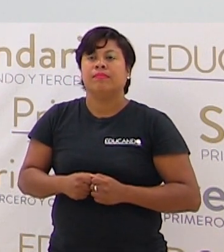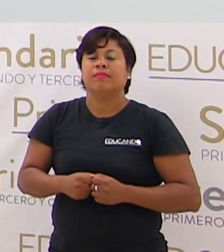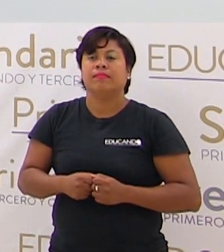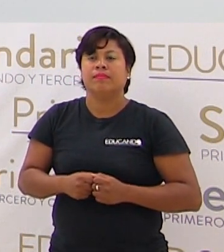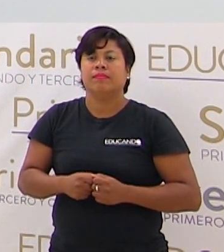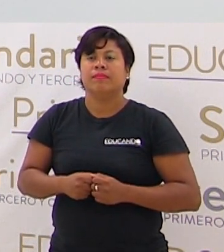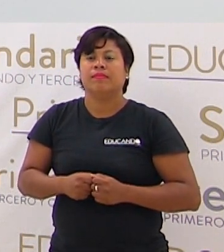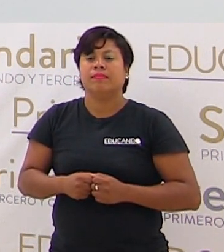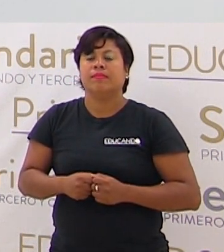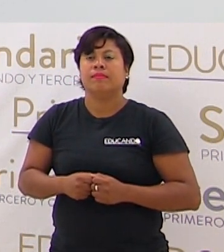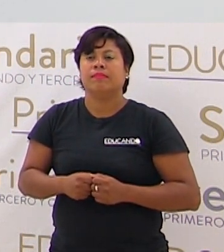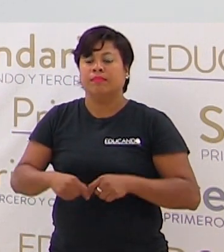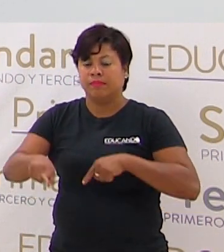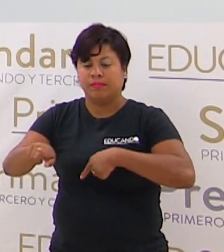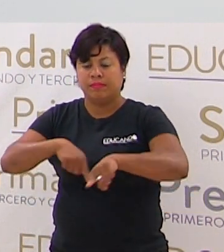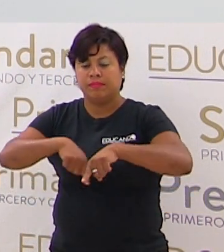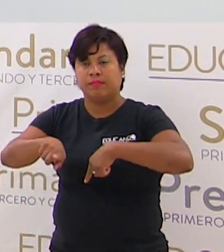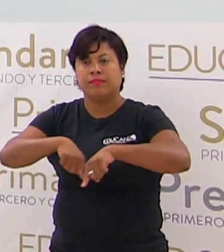bien,